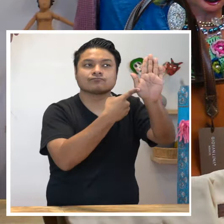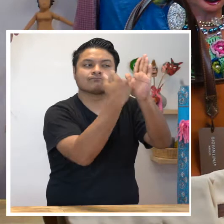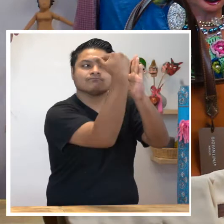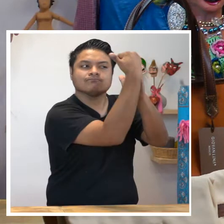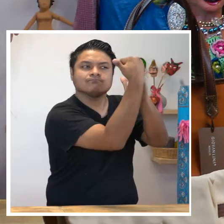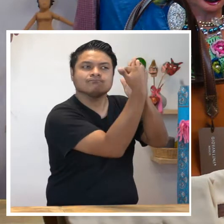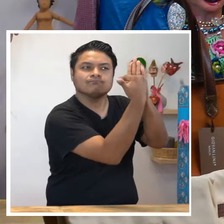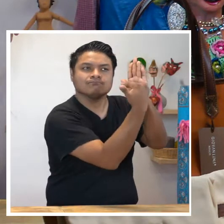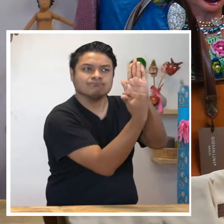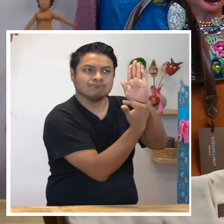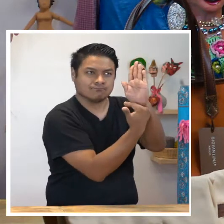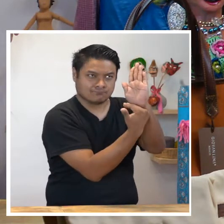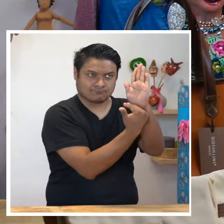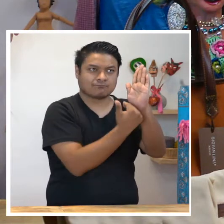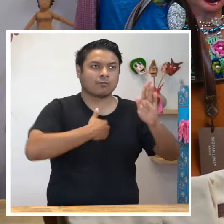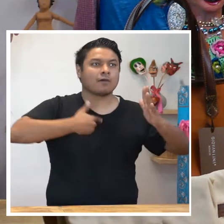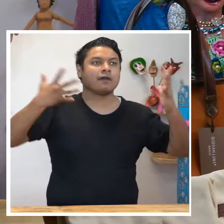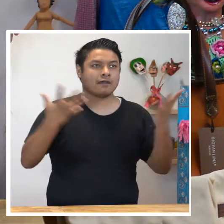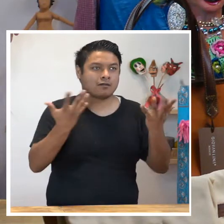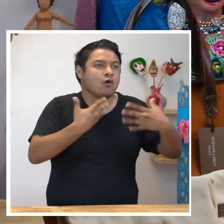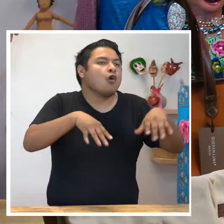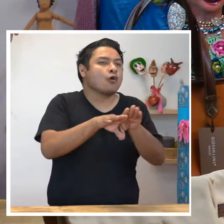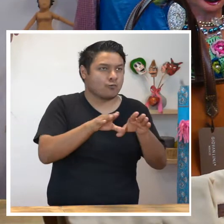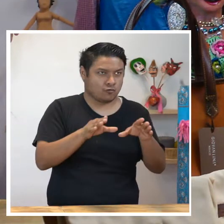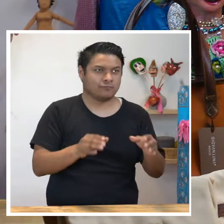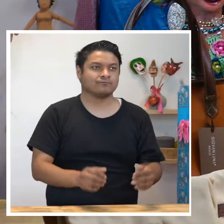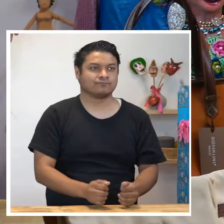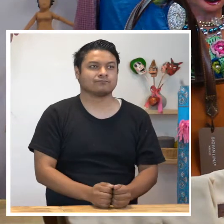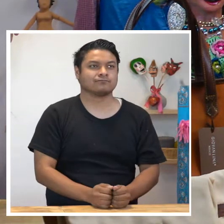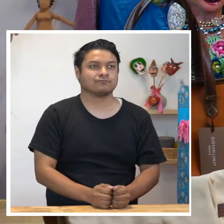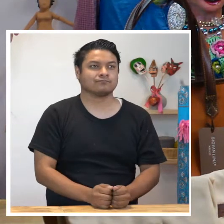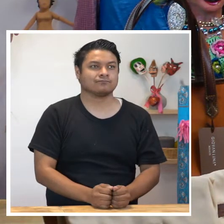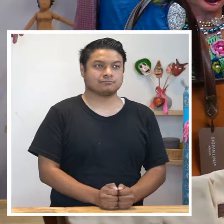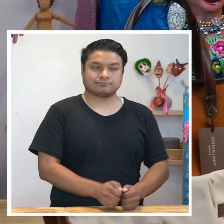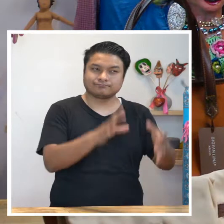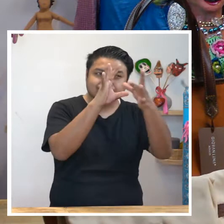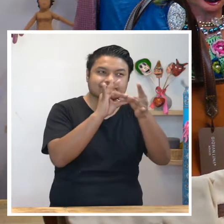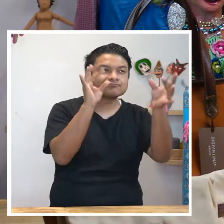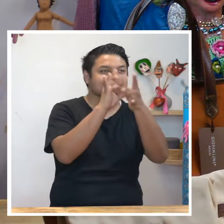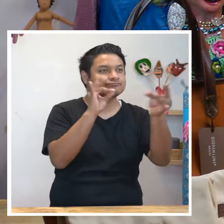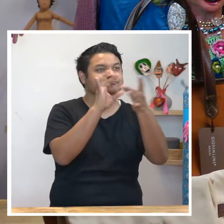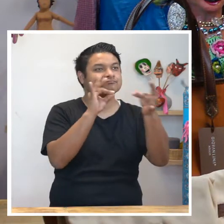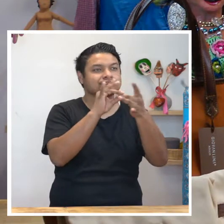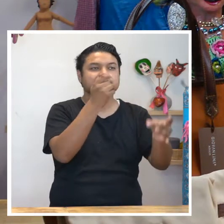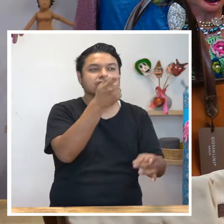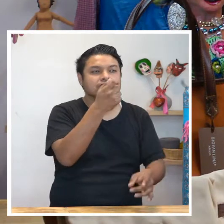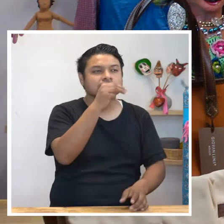todo, les voy a platicar un poco de lo que es la marroquinería. La marroquinería comprende la